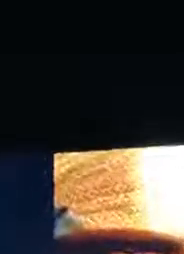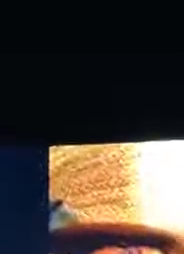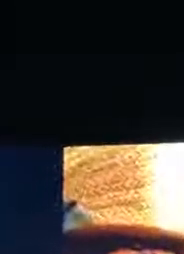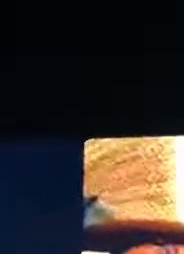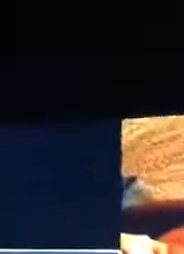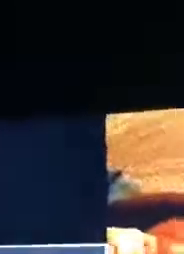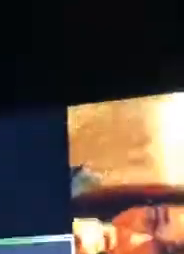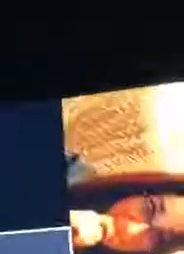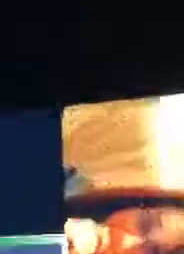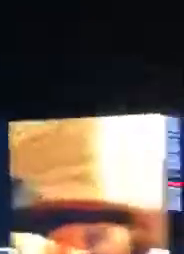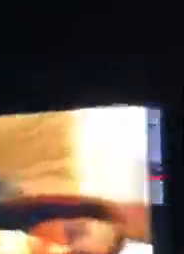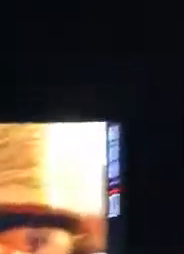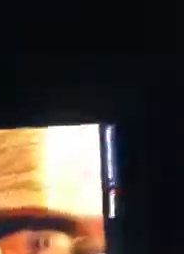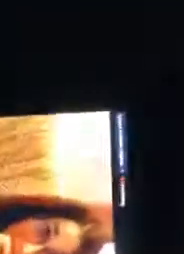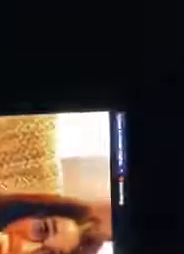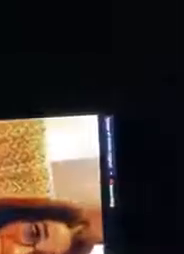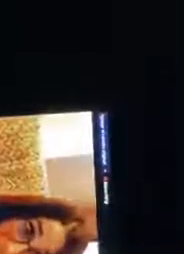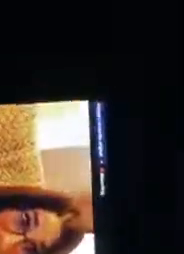Listo.